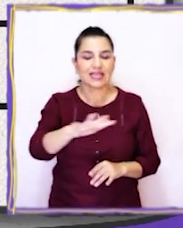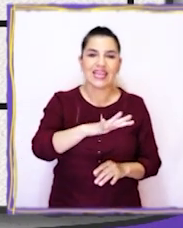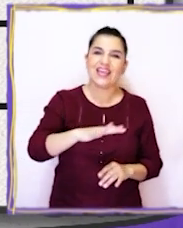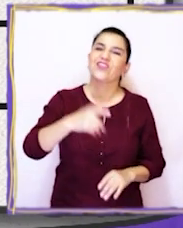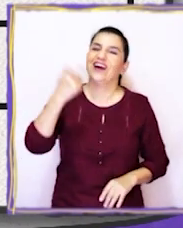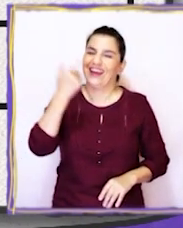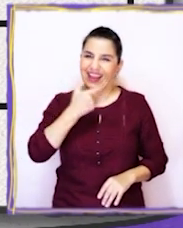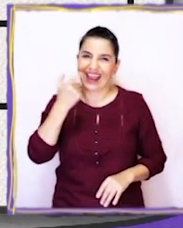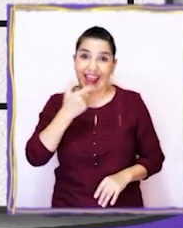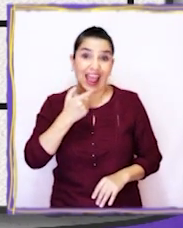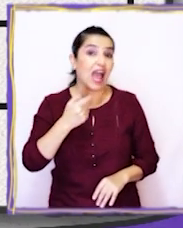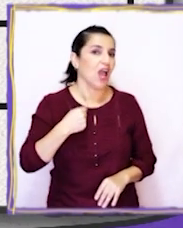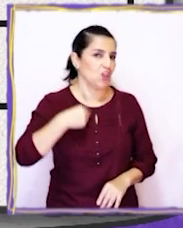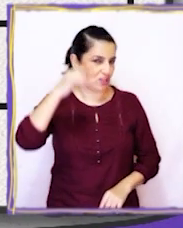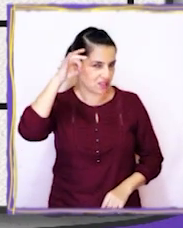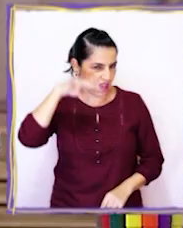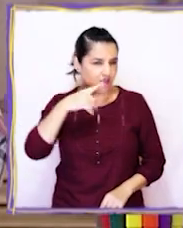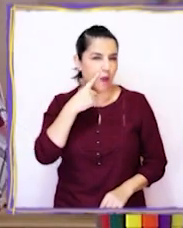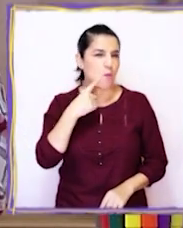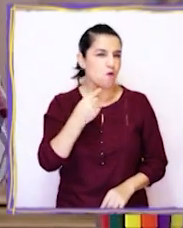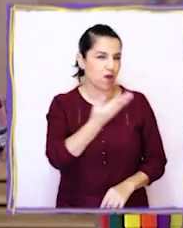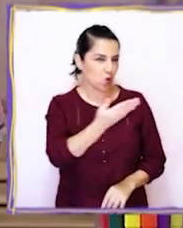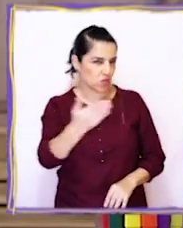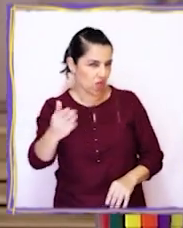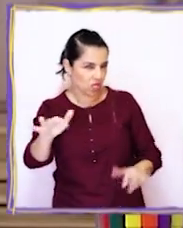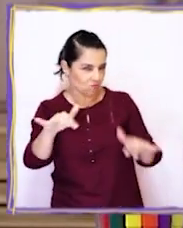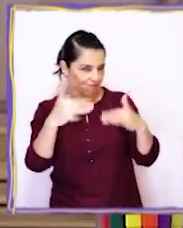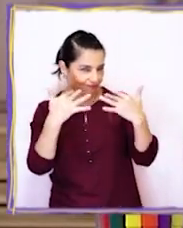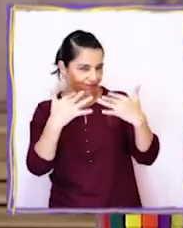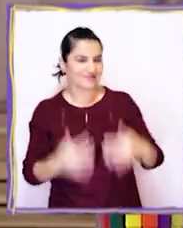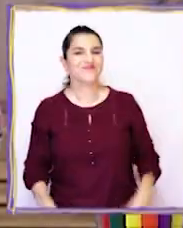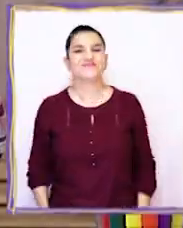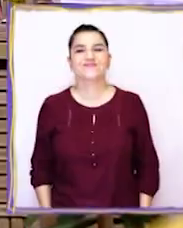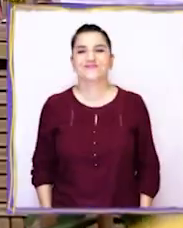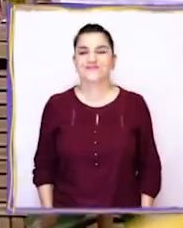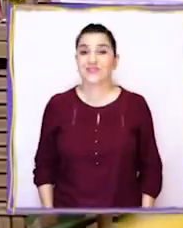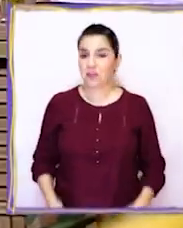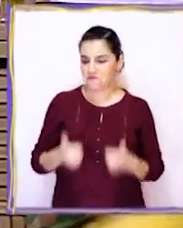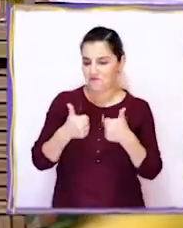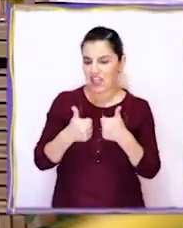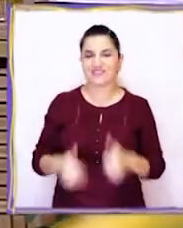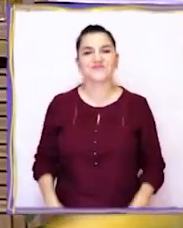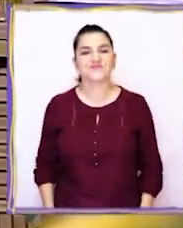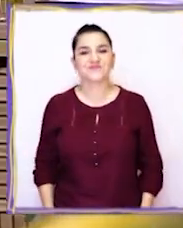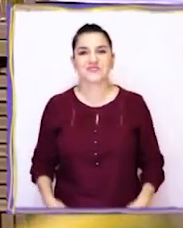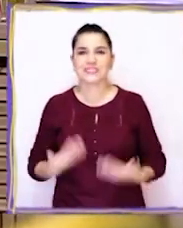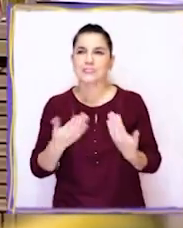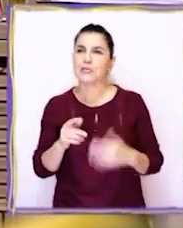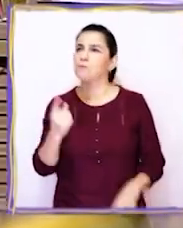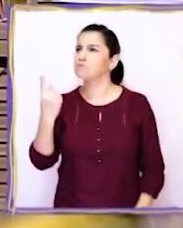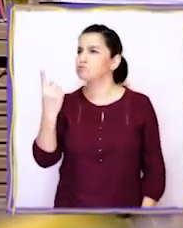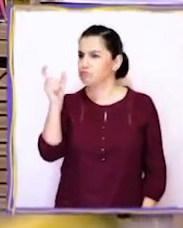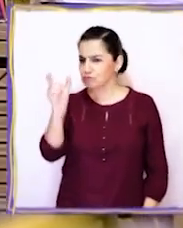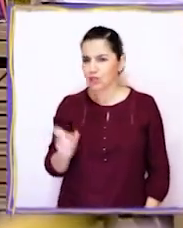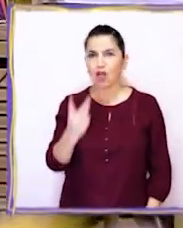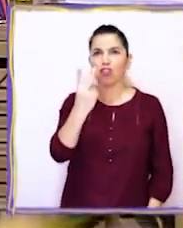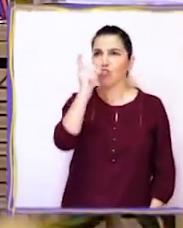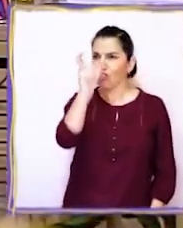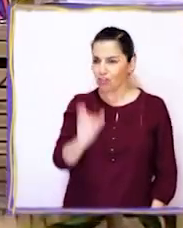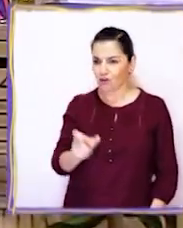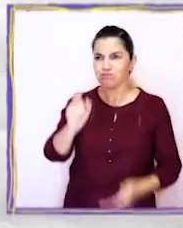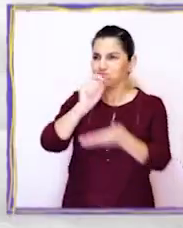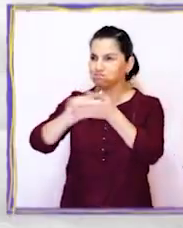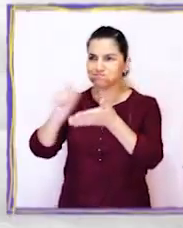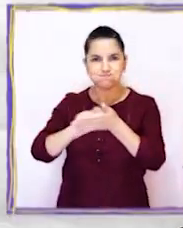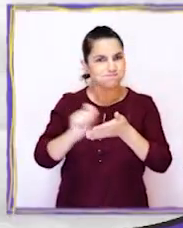estepárico? No, si yo sabía. Era para saber si ustedes estaban atentos. Vamos bien. Ya llevamos dos columnas de